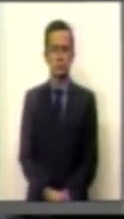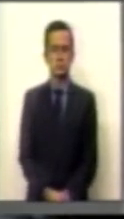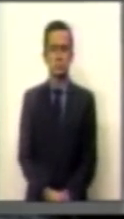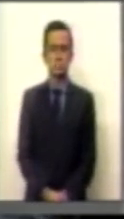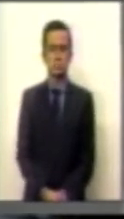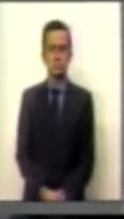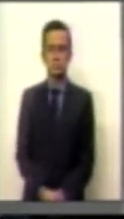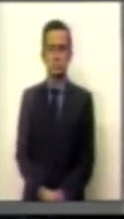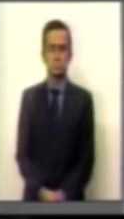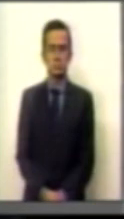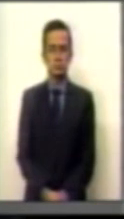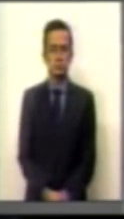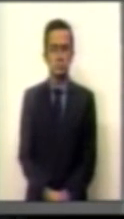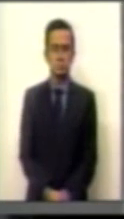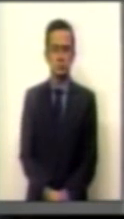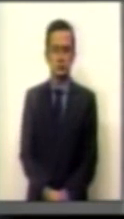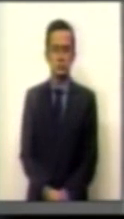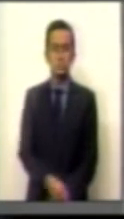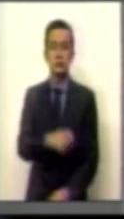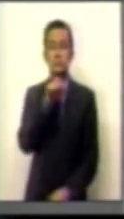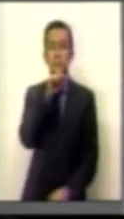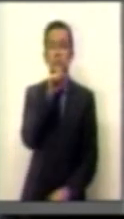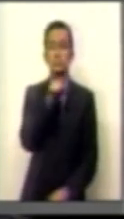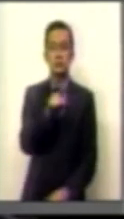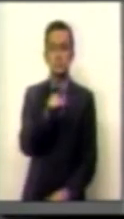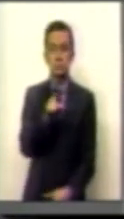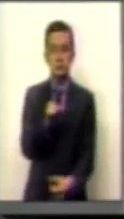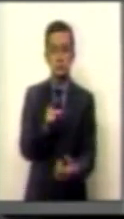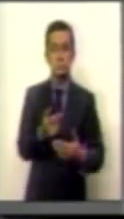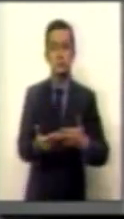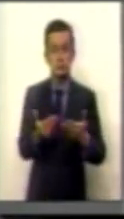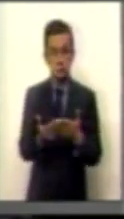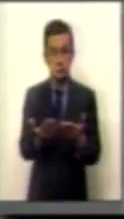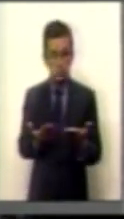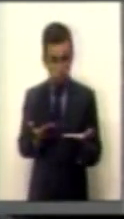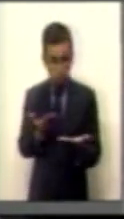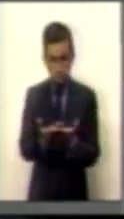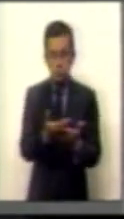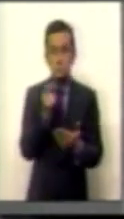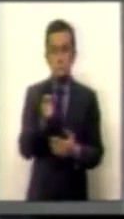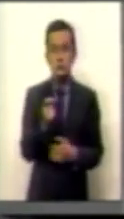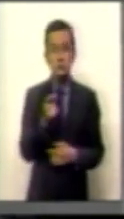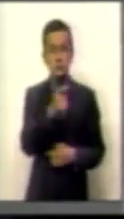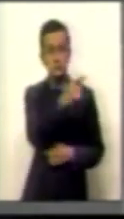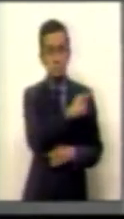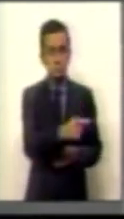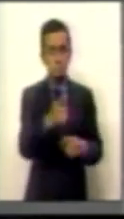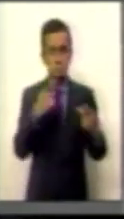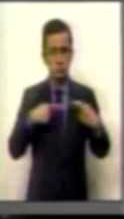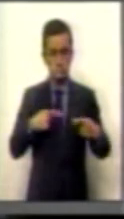De la misma manera, proponemos que quienes prestan dinero